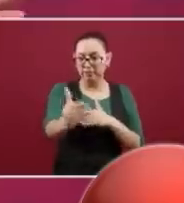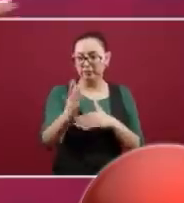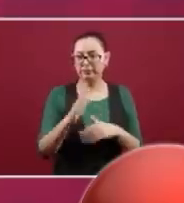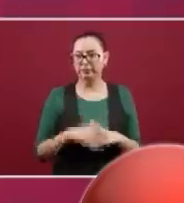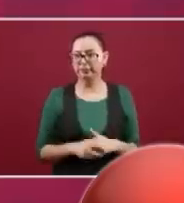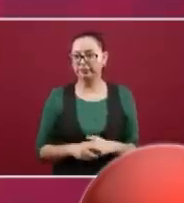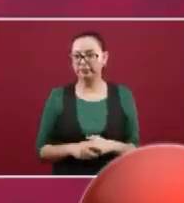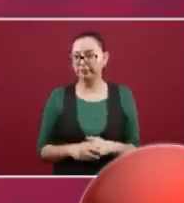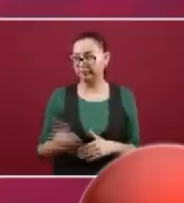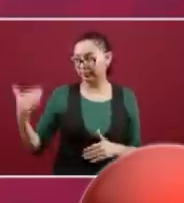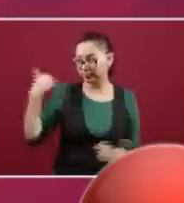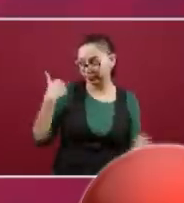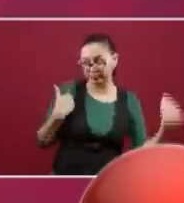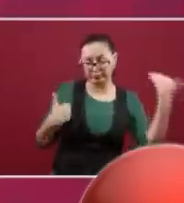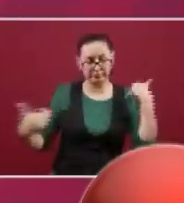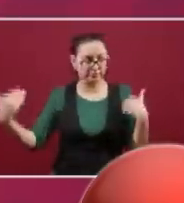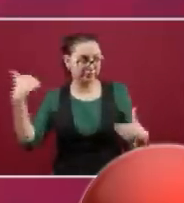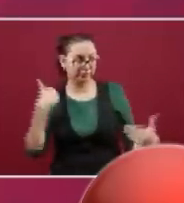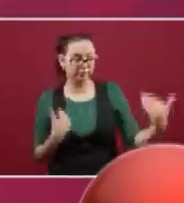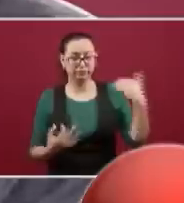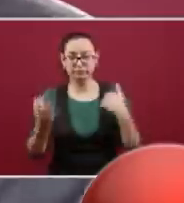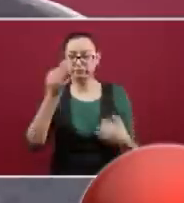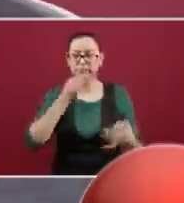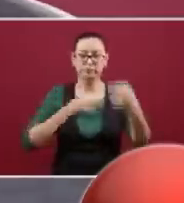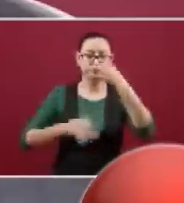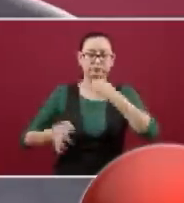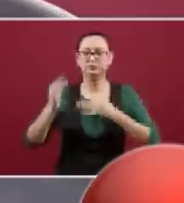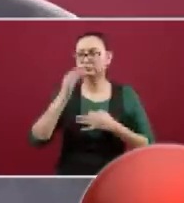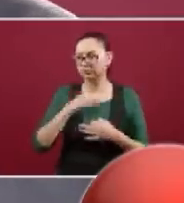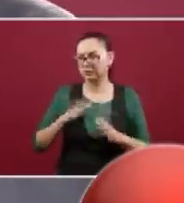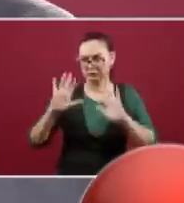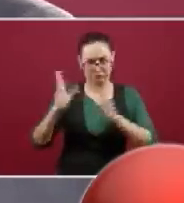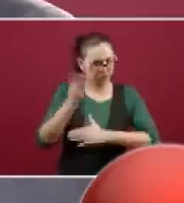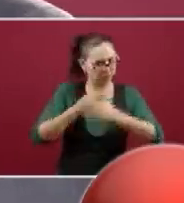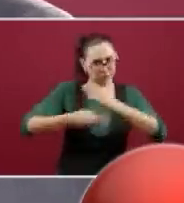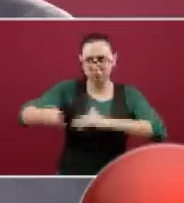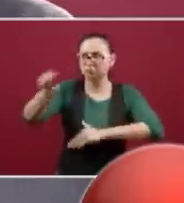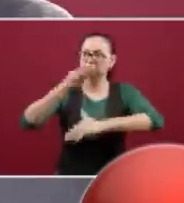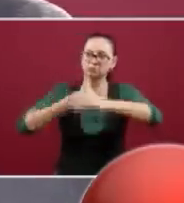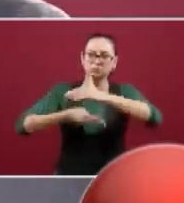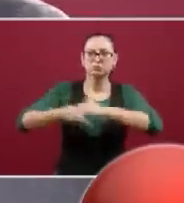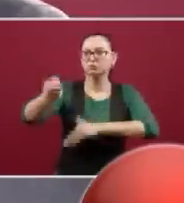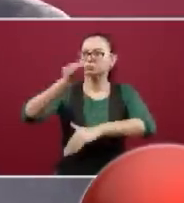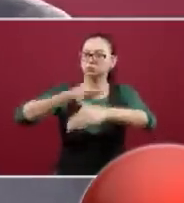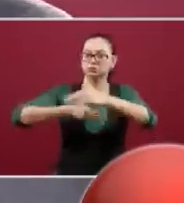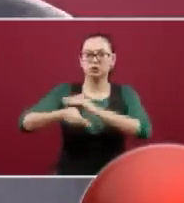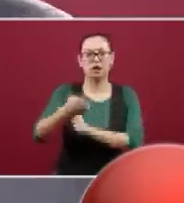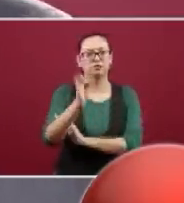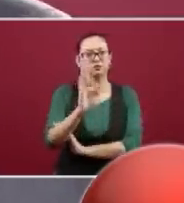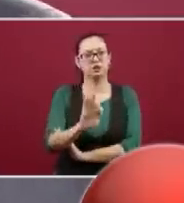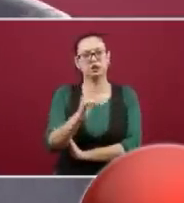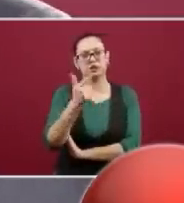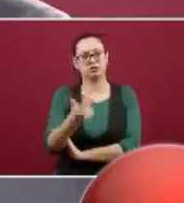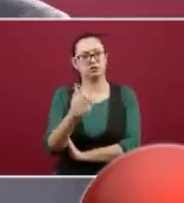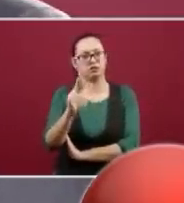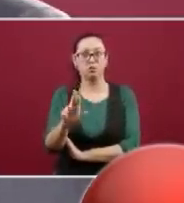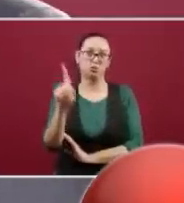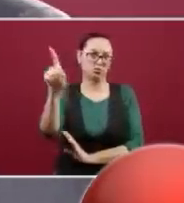todo lo que nos llega lo estamos remitiendo a la Fiscalía General